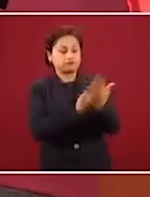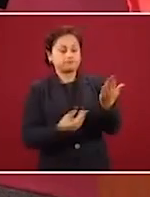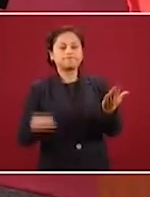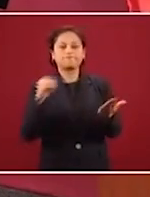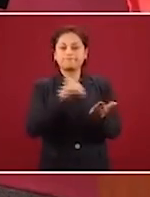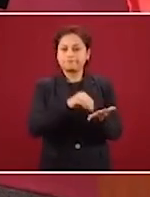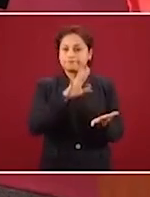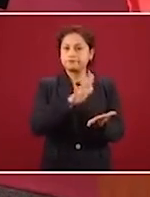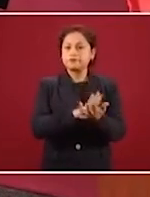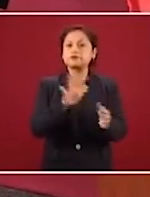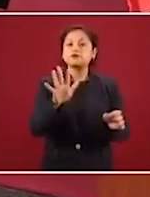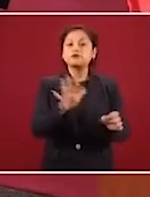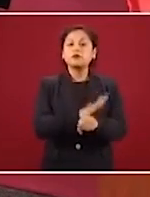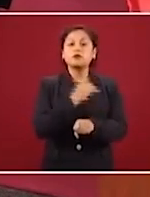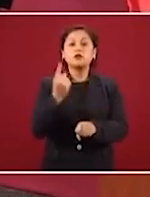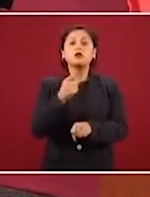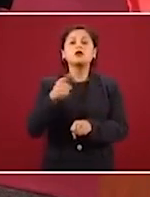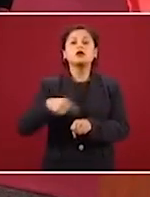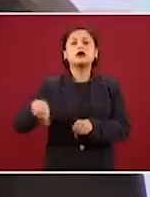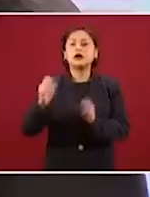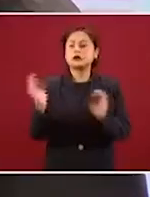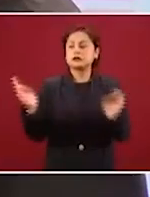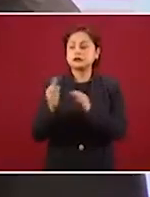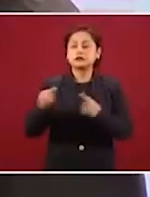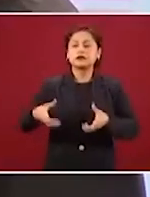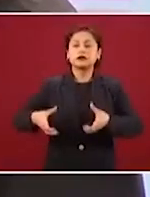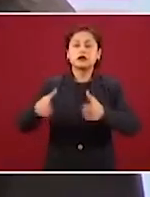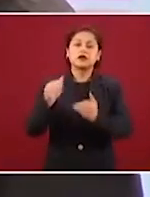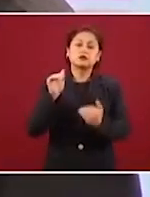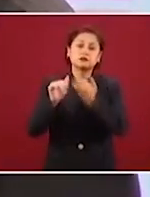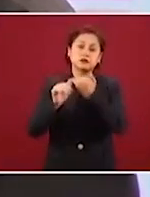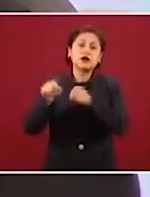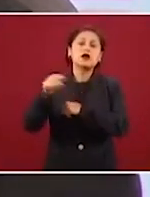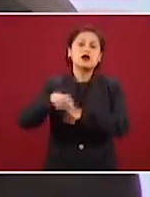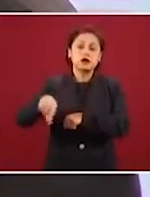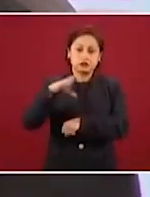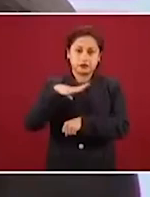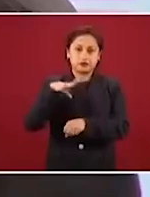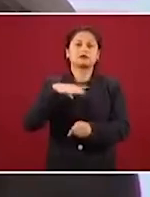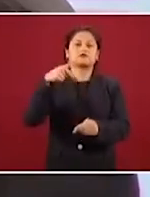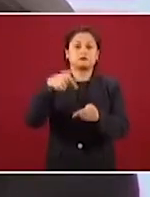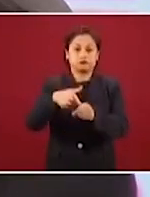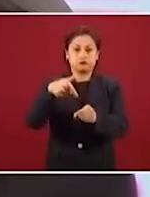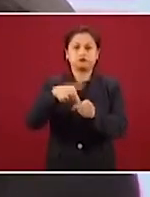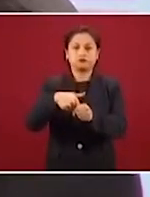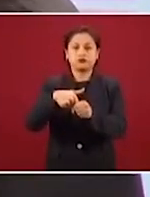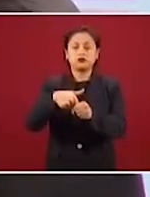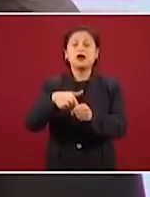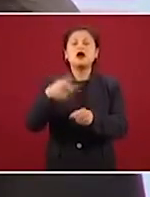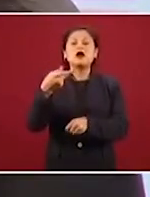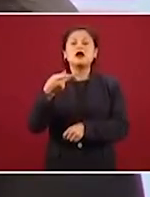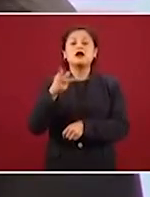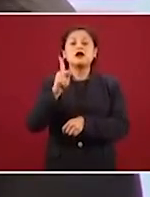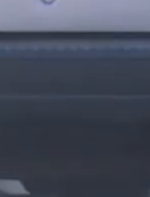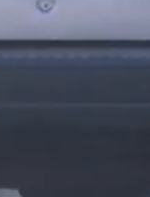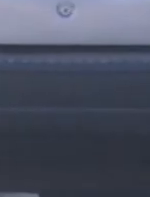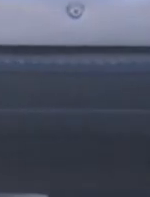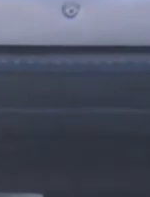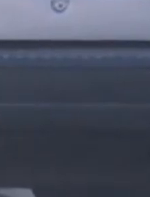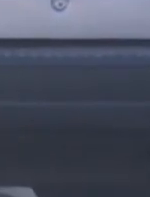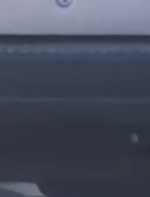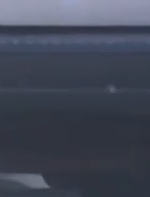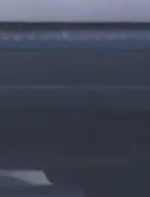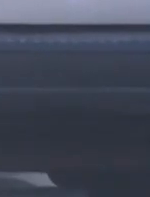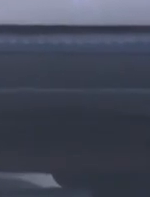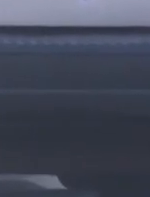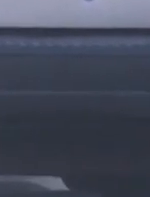el procurador federal del consumidor ricardo sheffield informó que en la verificación semanal que se realiza a gasolineras se